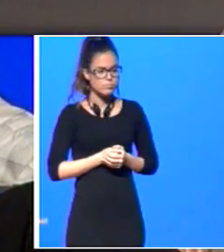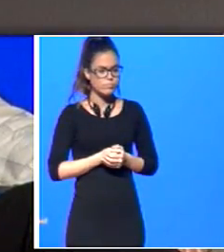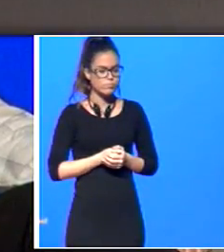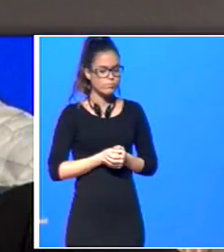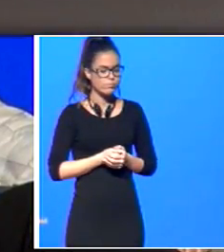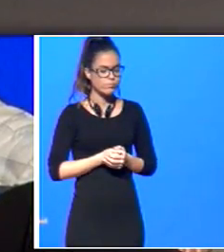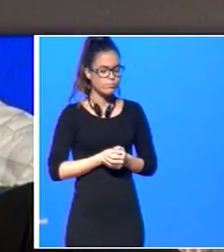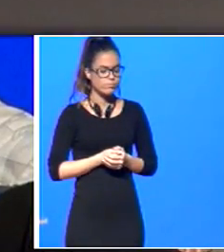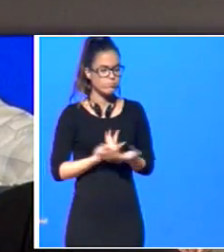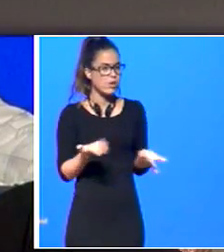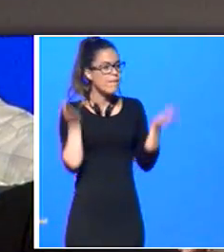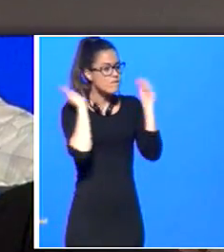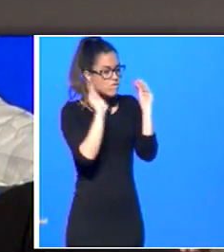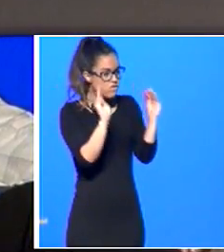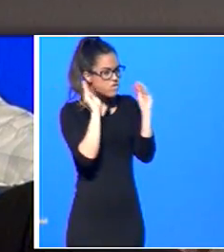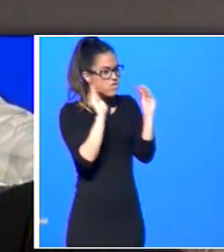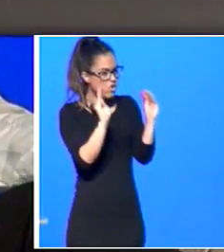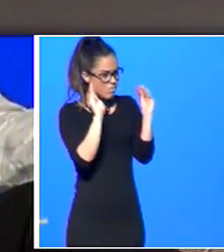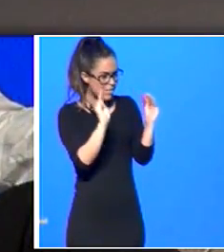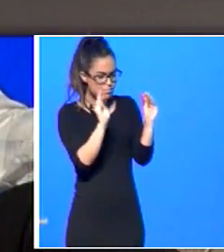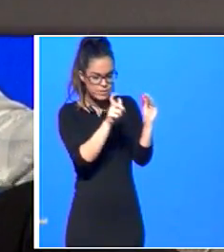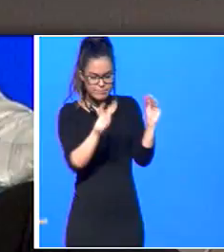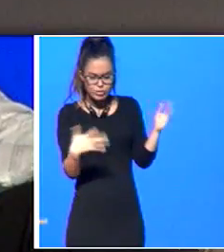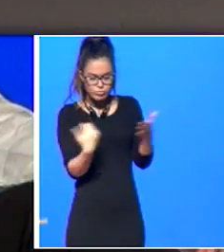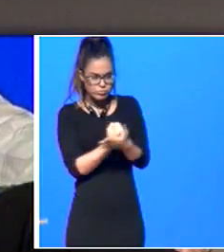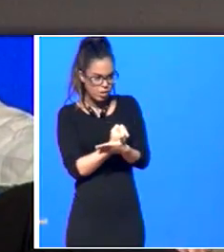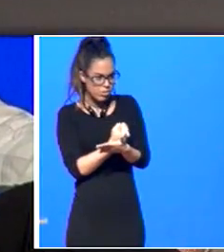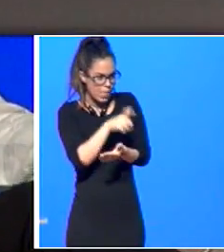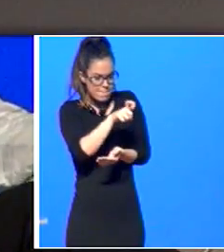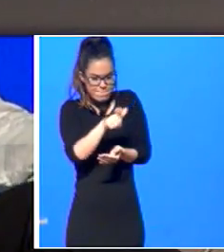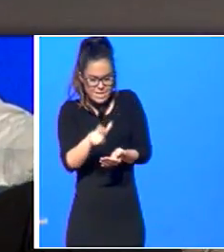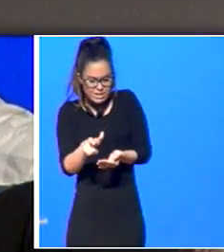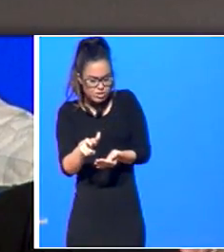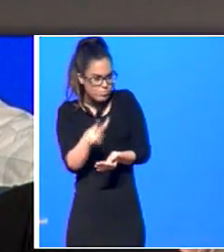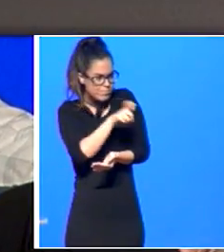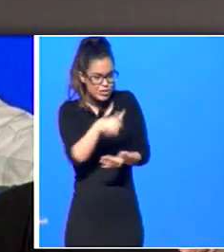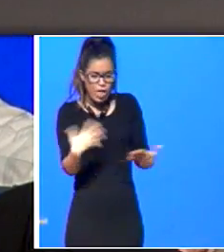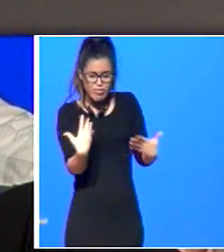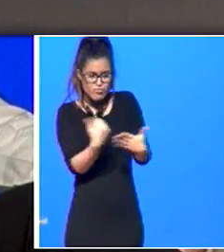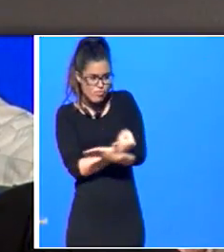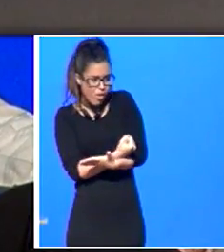una formación integral de la persona, de todas las personas.